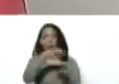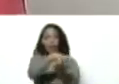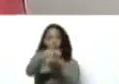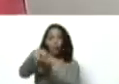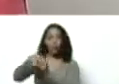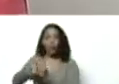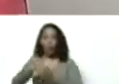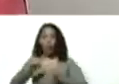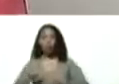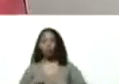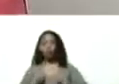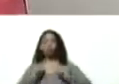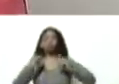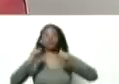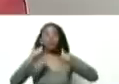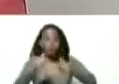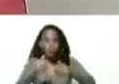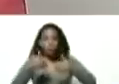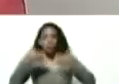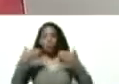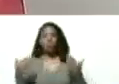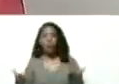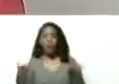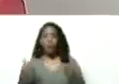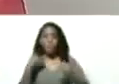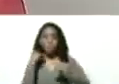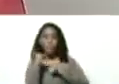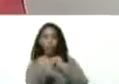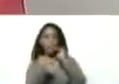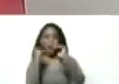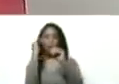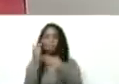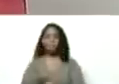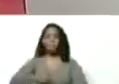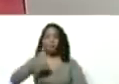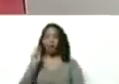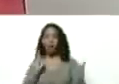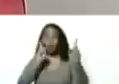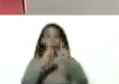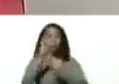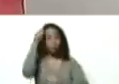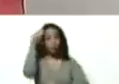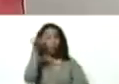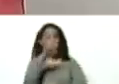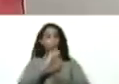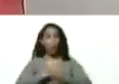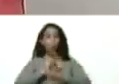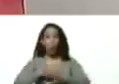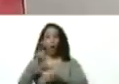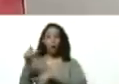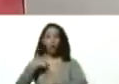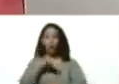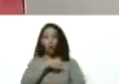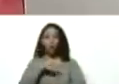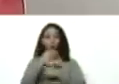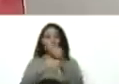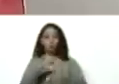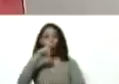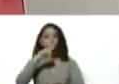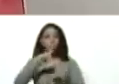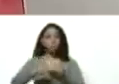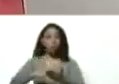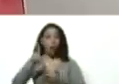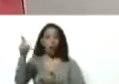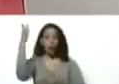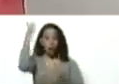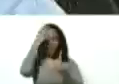comenzando desde el escalón más cercano al pueblo que es las bases por eso nosotros dándole cumplimiento a esa instrucción